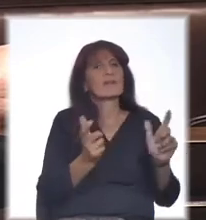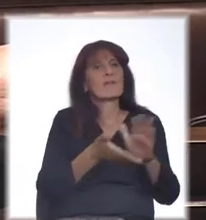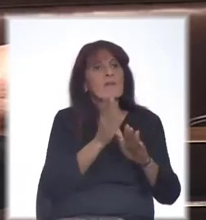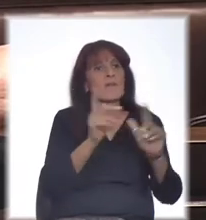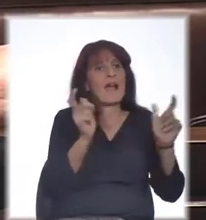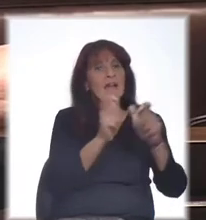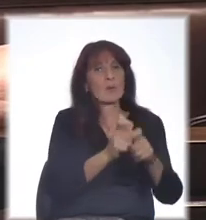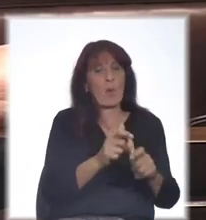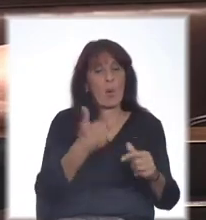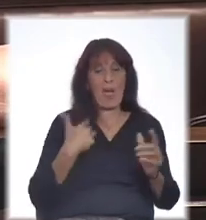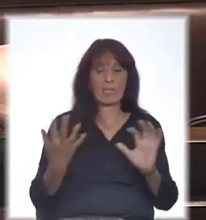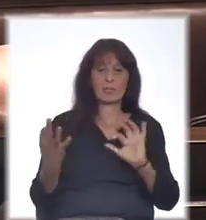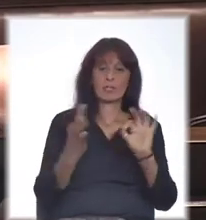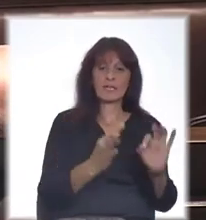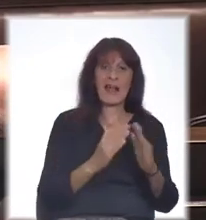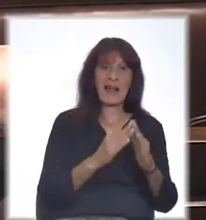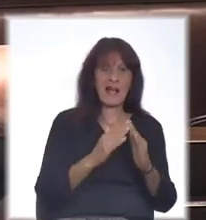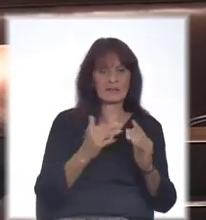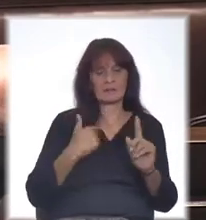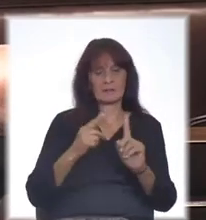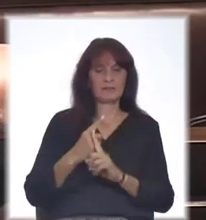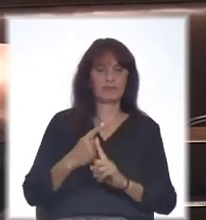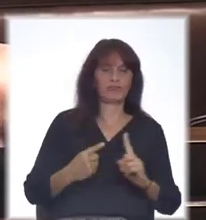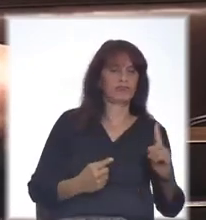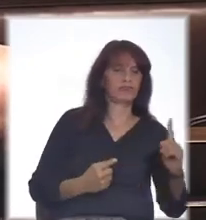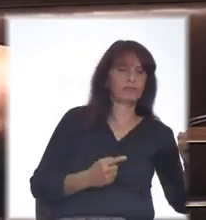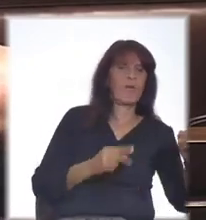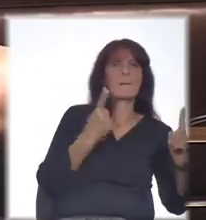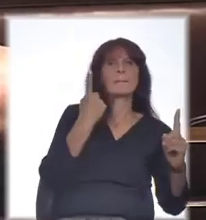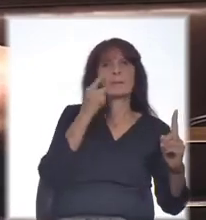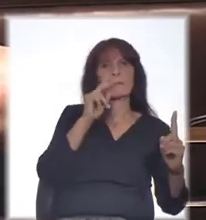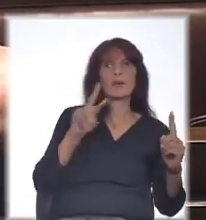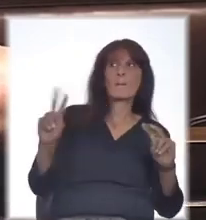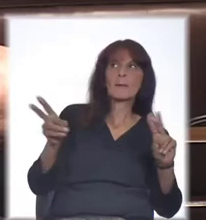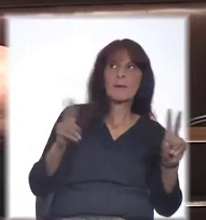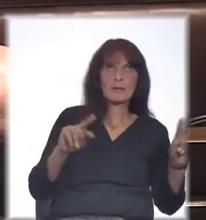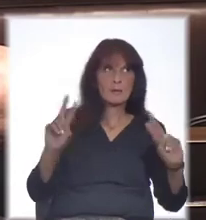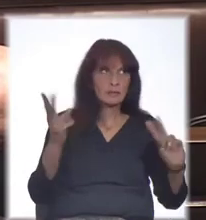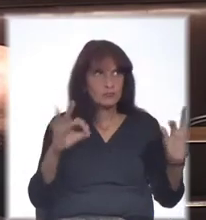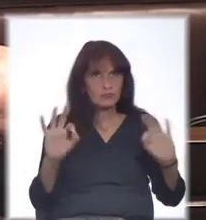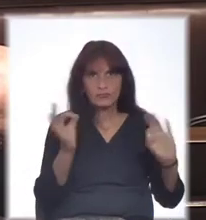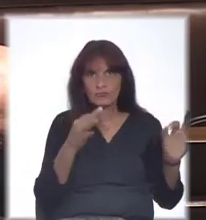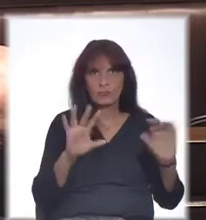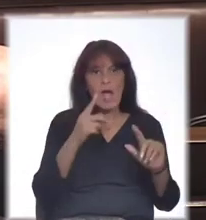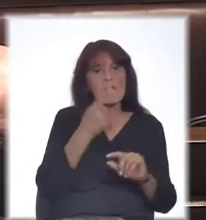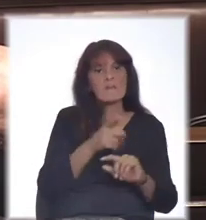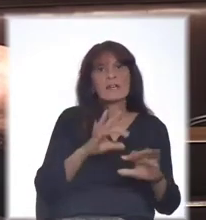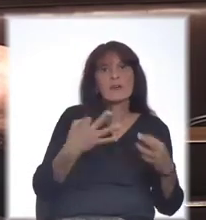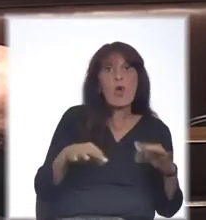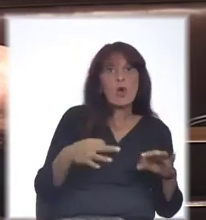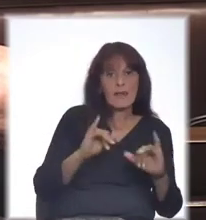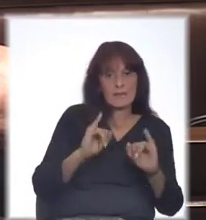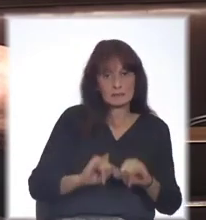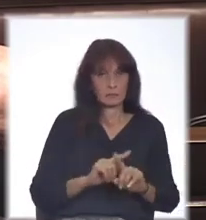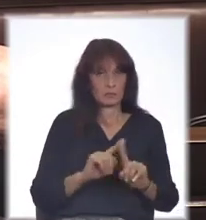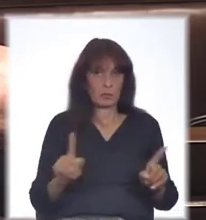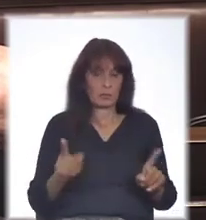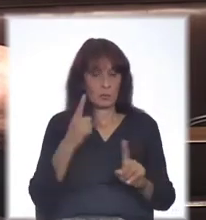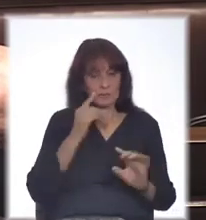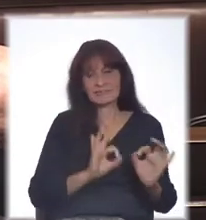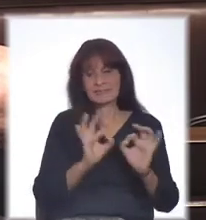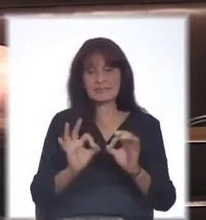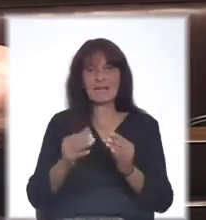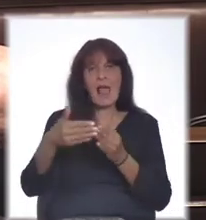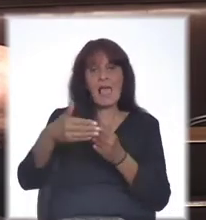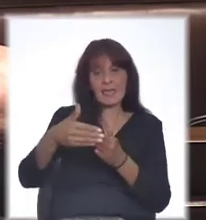Cuando llegué a la casa, seguí de largo. Siempre era bueno mirar qué sucedía en los alrededores, ver si todo estaba normal. Llegué a la esquina,